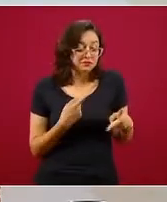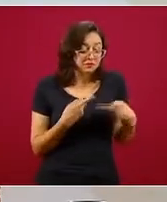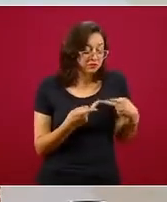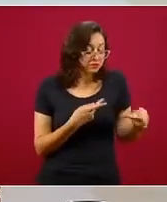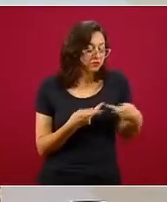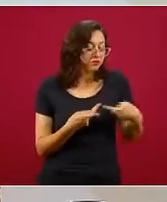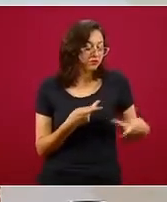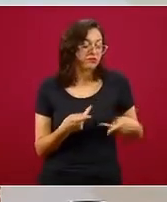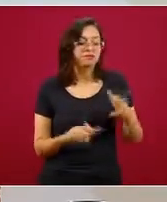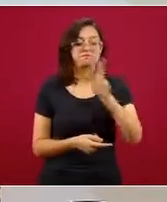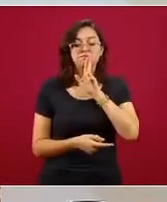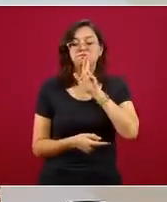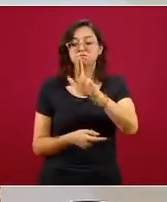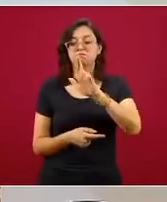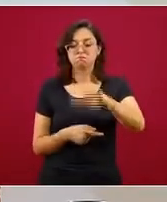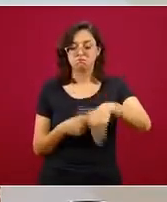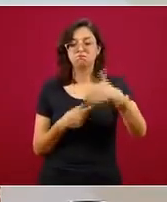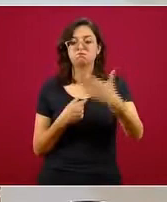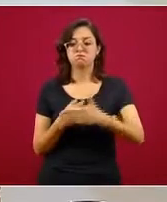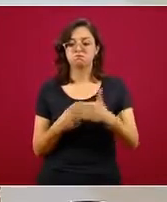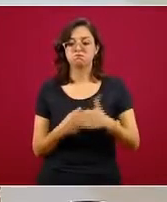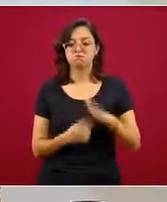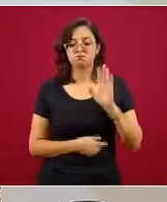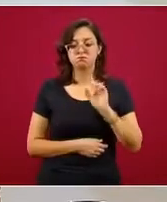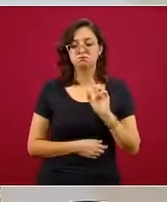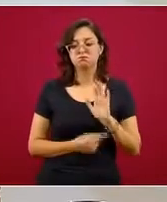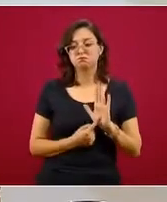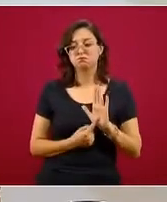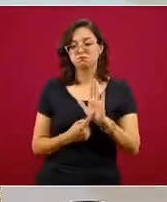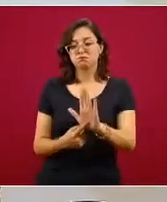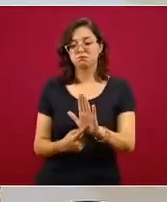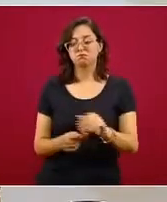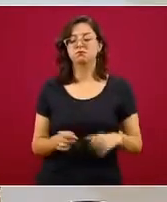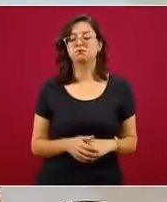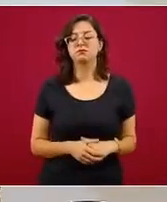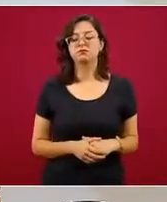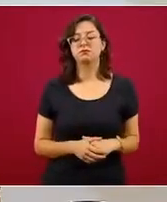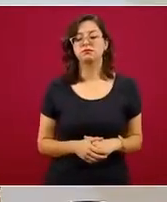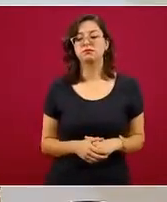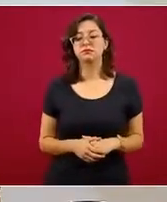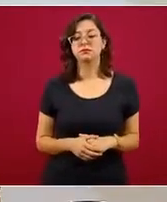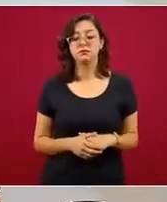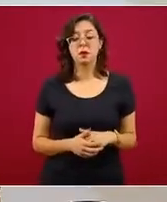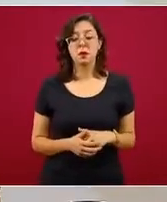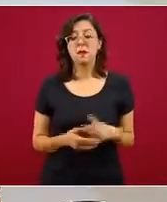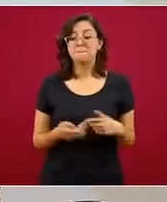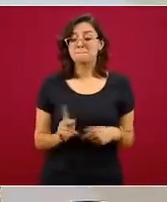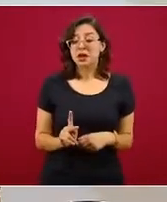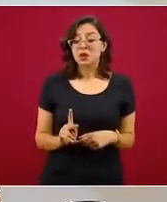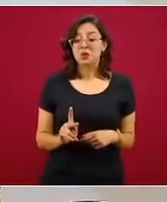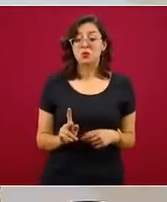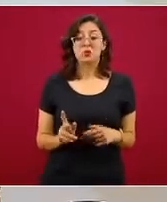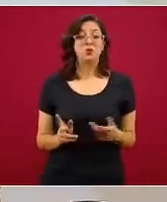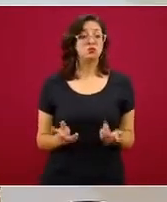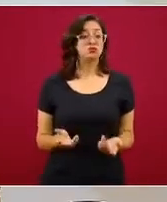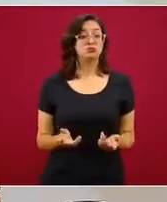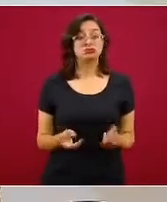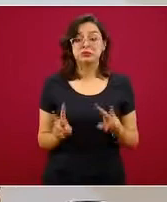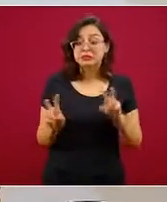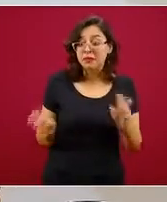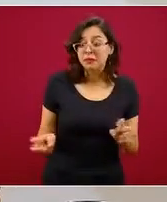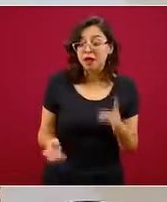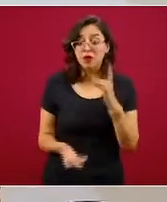estarán próximos a presentárnoslos y los analicemos. Pero no solo eso, este es un asunto no solo de interés para la Ciudad de